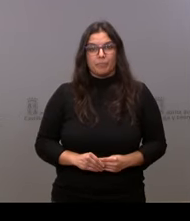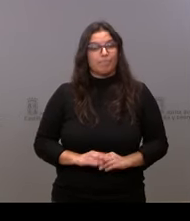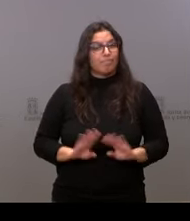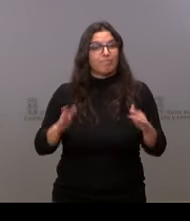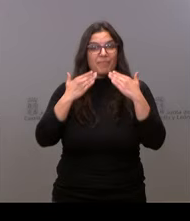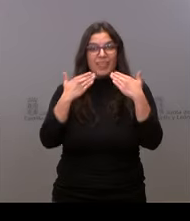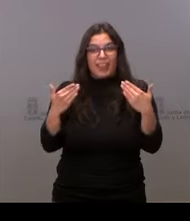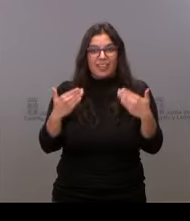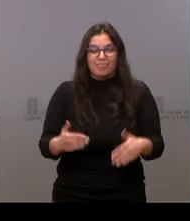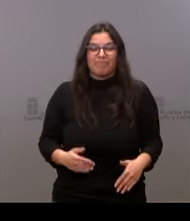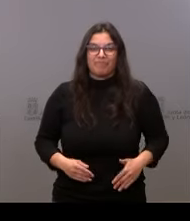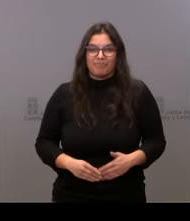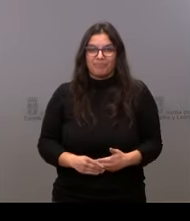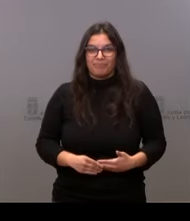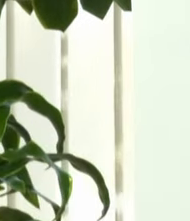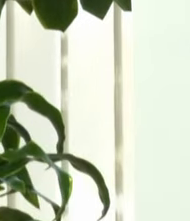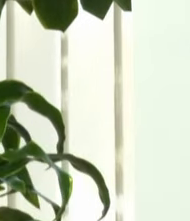muchísimas gracias